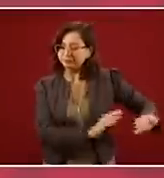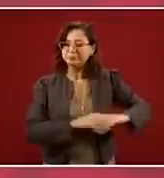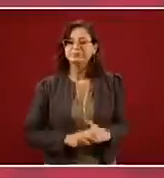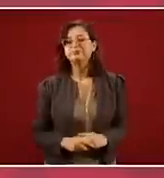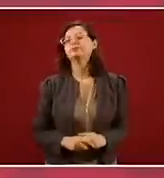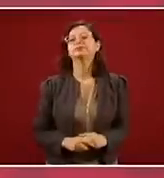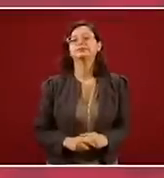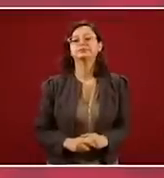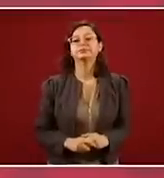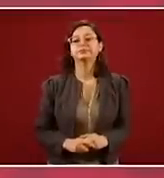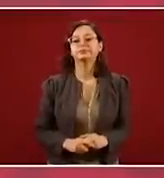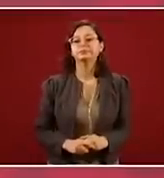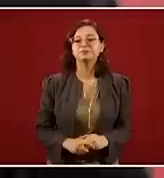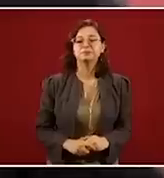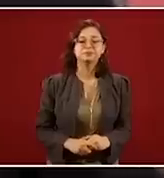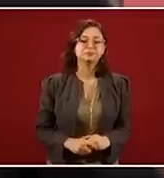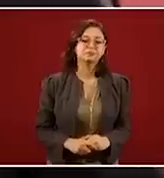inter también,